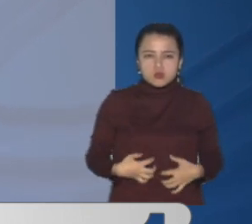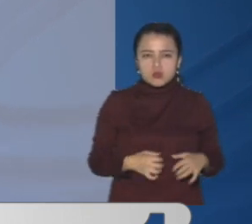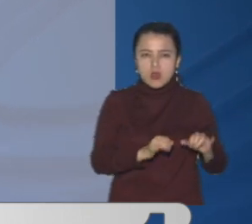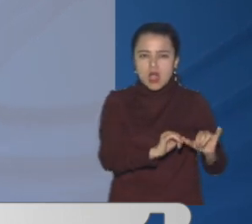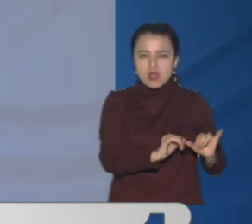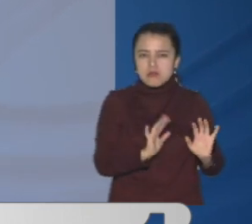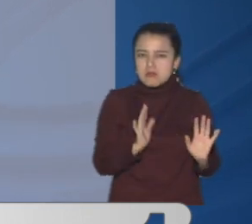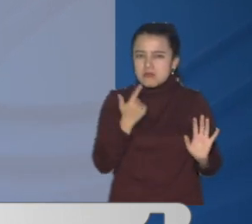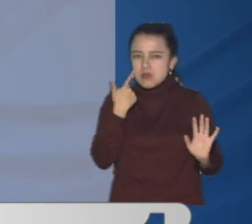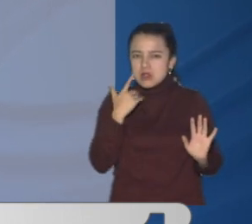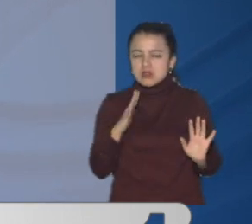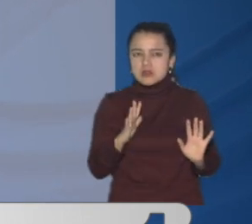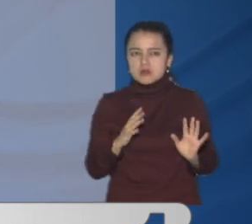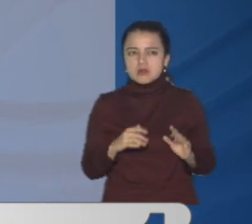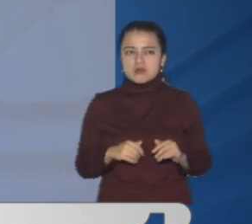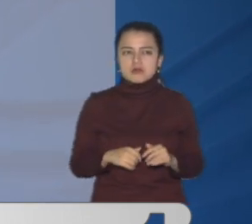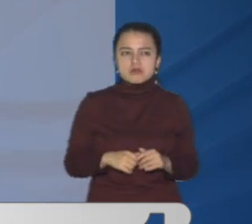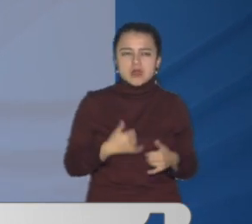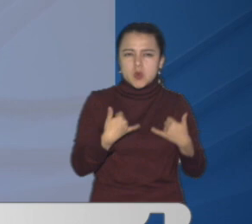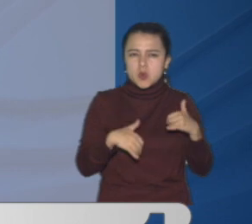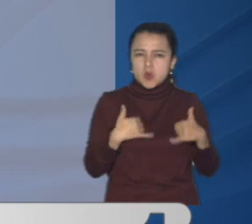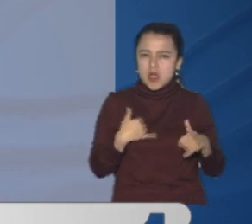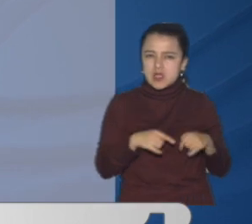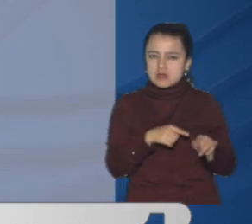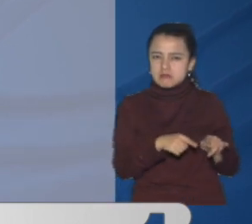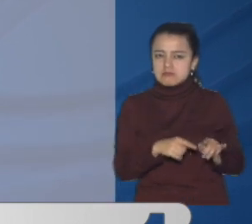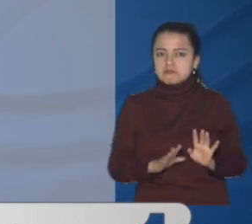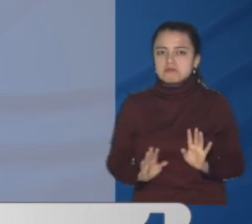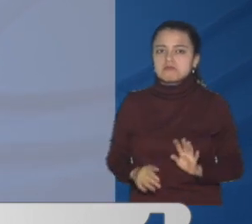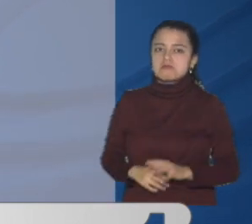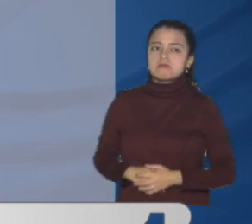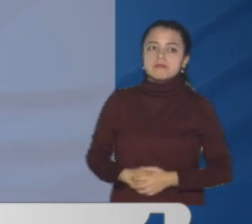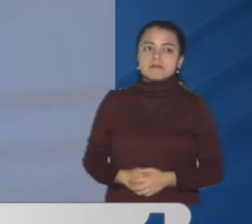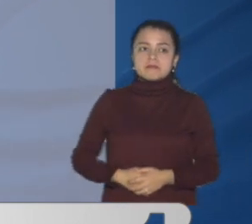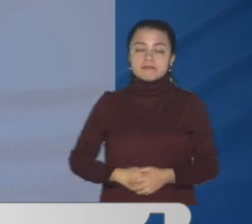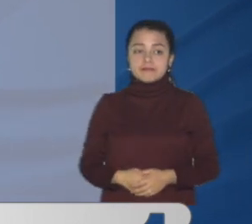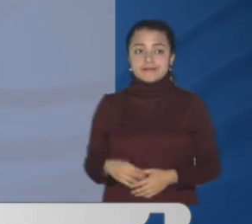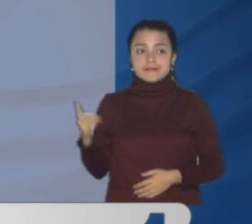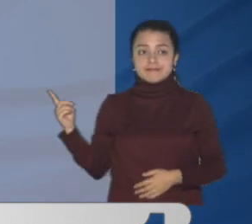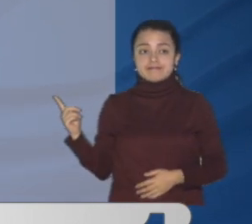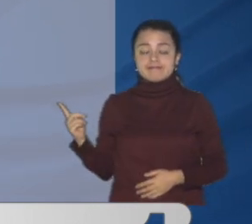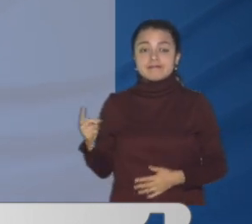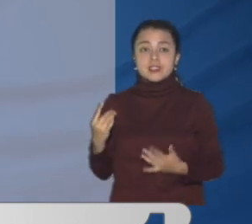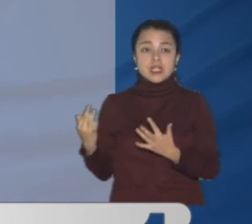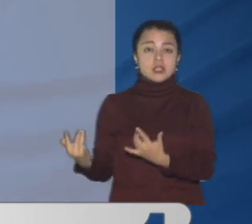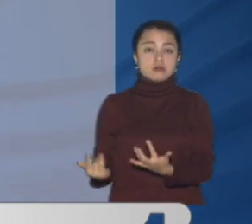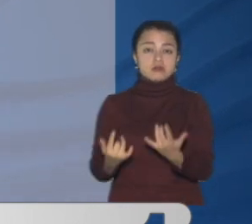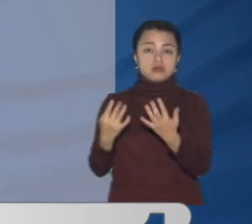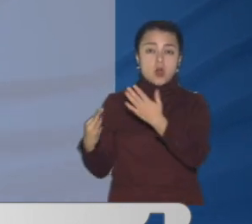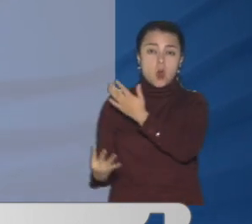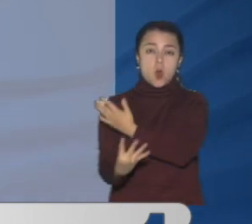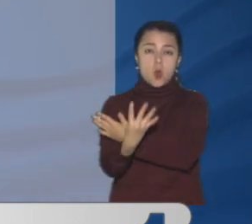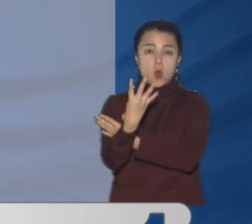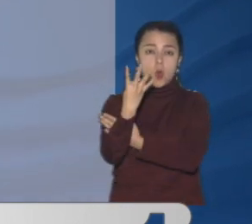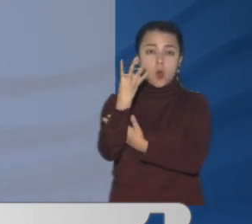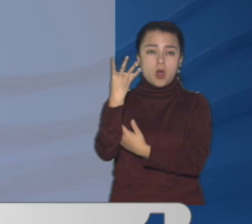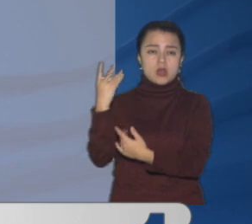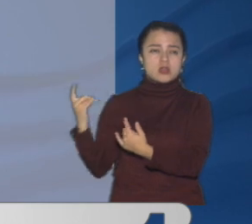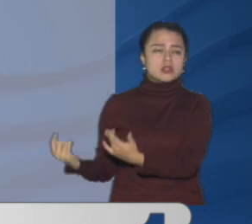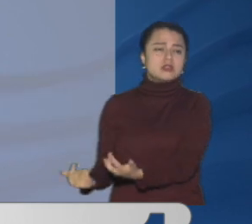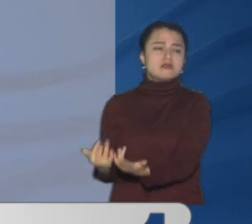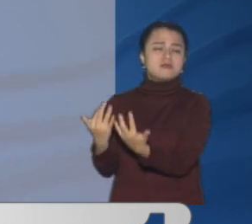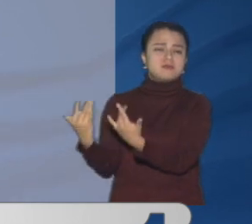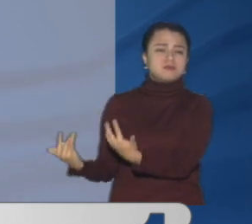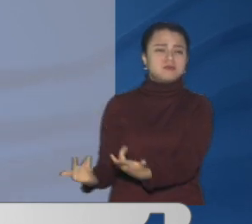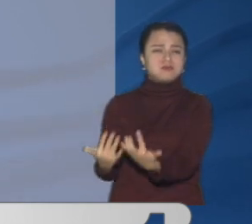Incendio fuera de control en el centro histórico del municipio de Chía, Cundinamarca. Desde las 4 de la mañana de este martes,